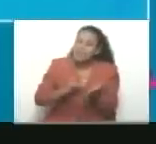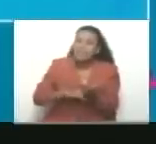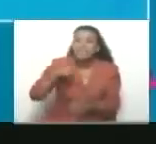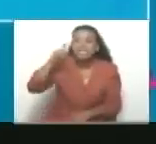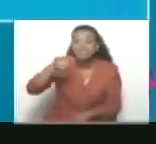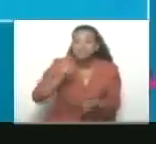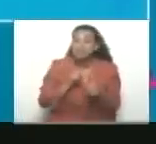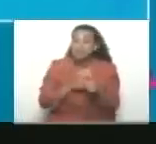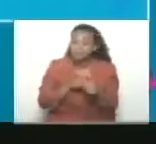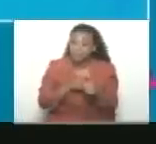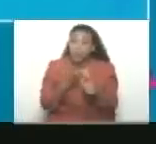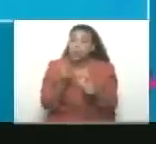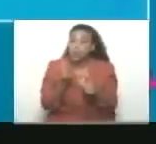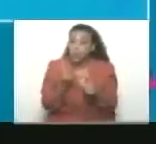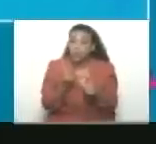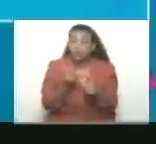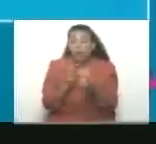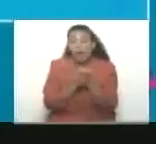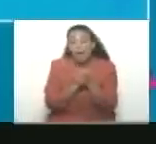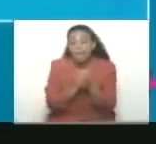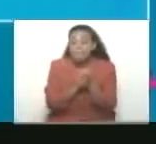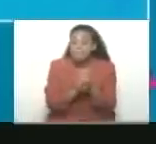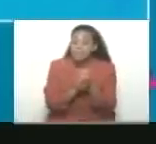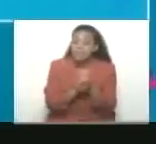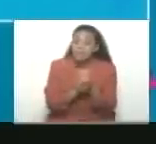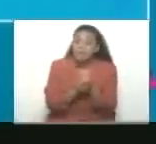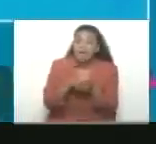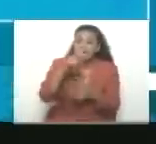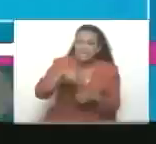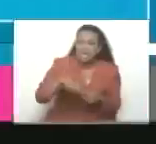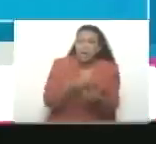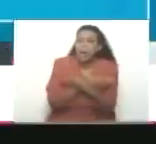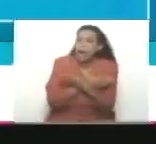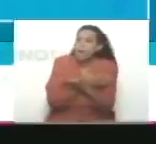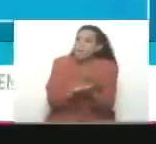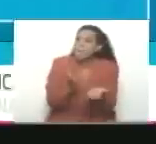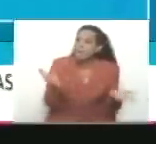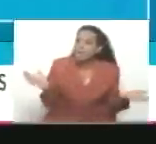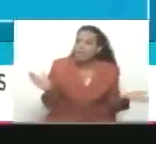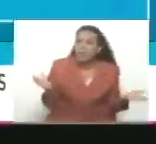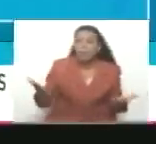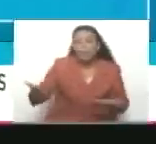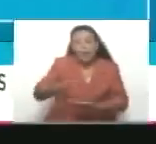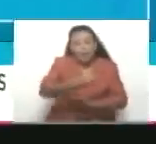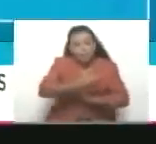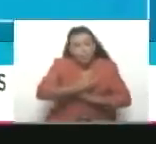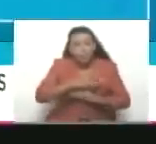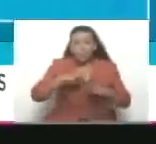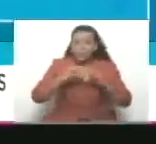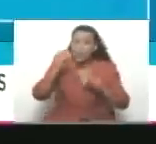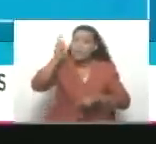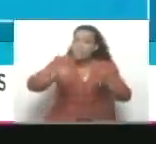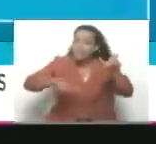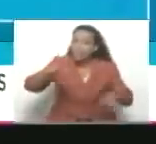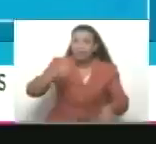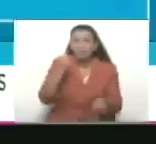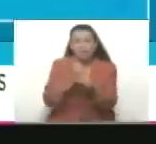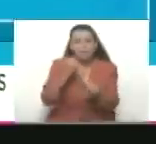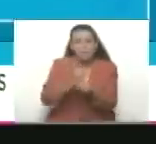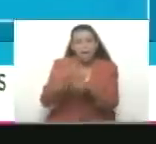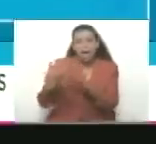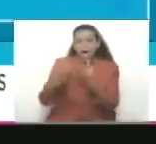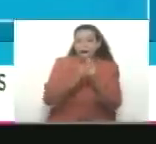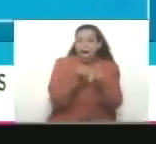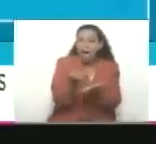necesitamos mucho la mano amiga y Bueno aquí tenemos los brazos abiertos para recibir aquí a todos los que vengan para acá a